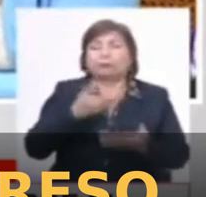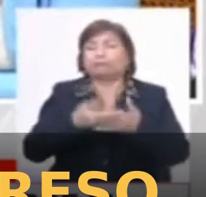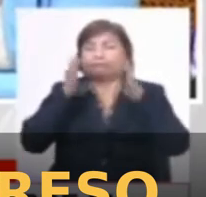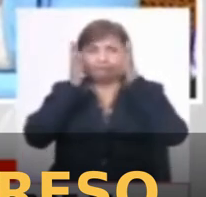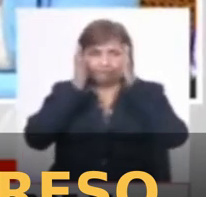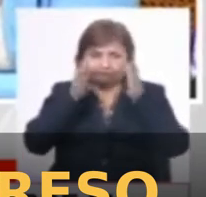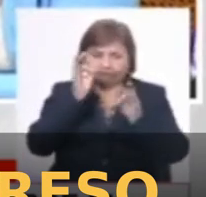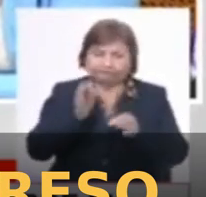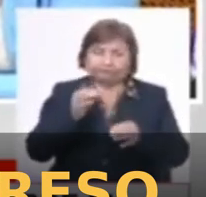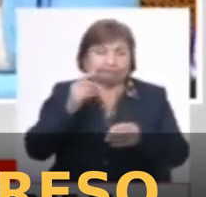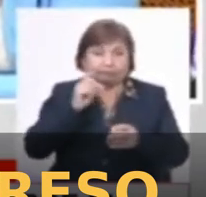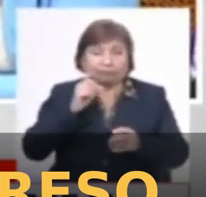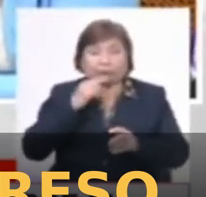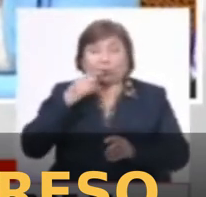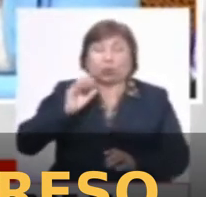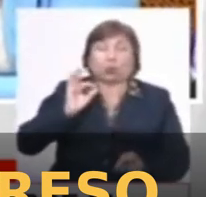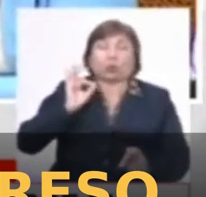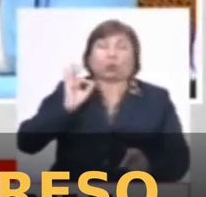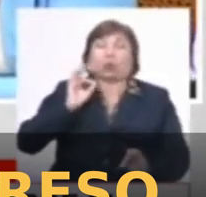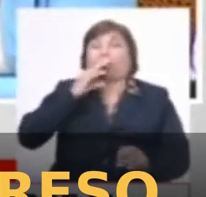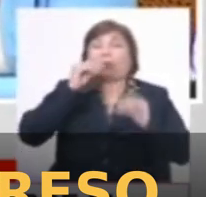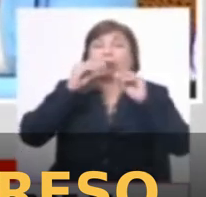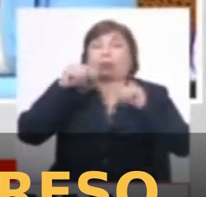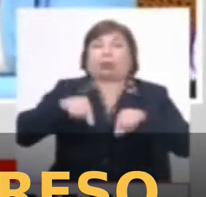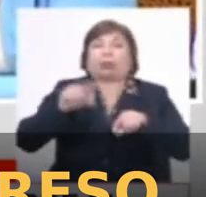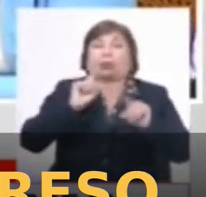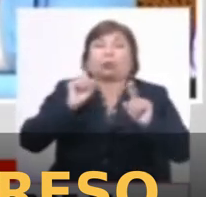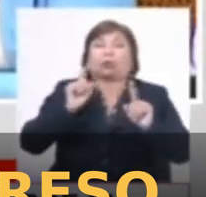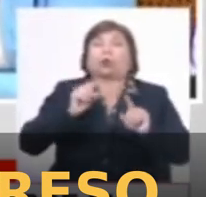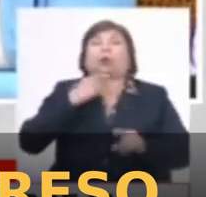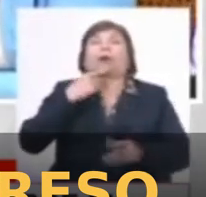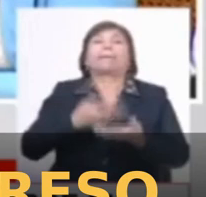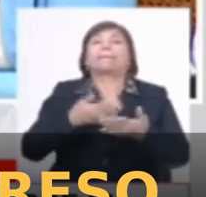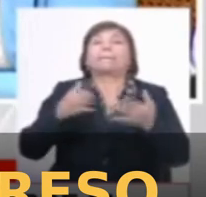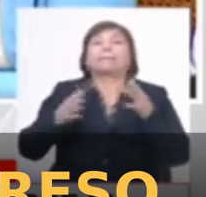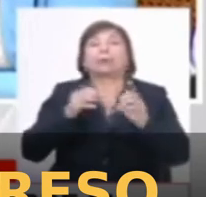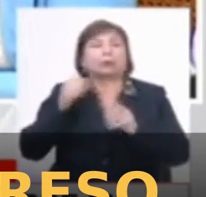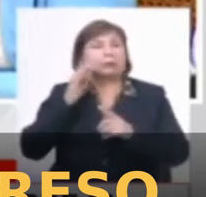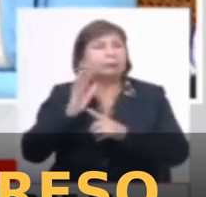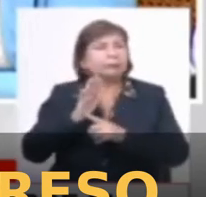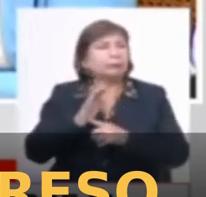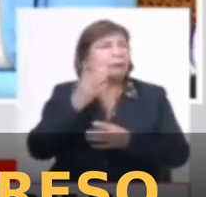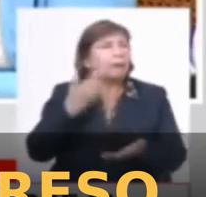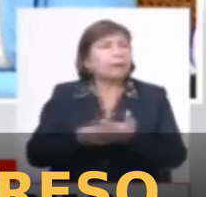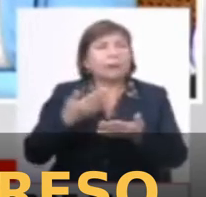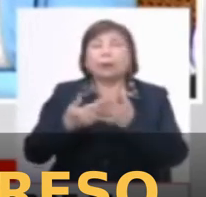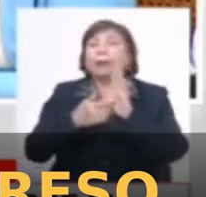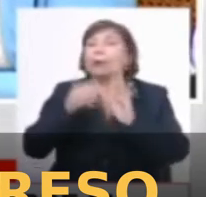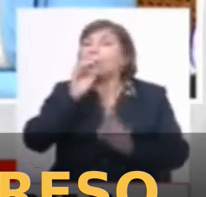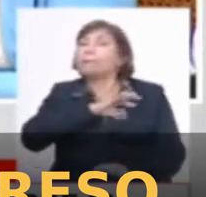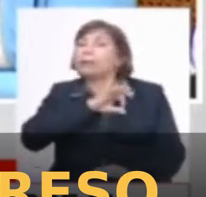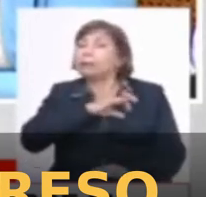presentado, no le estoy comentando que las comente aquí, sin embargo sí sería bueno saber si usted ha presentado alguna prueba de algún